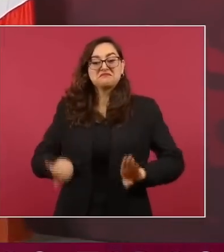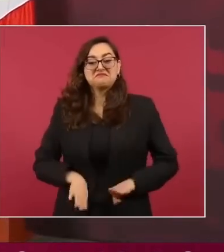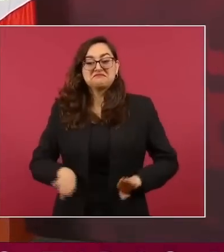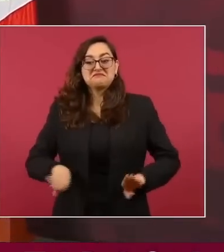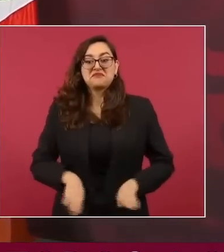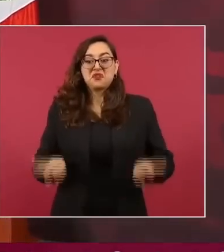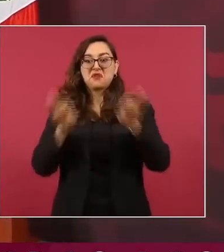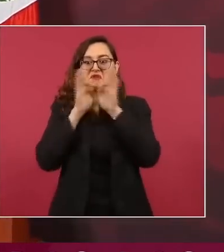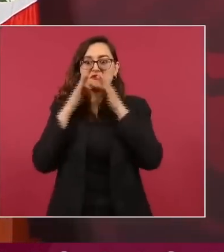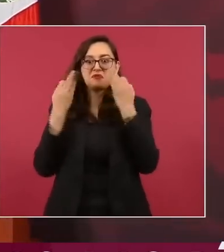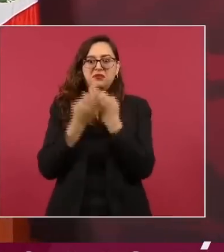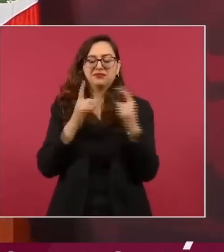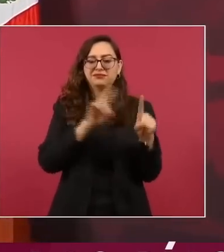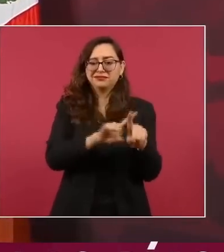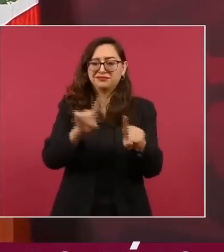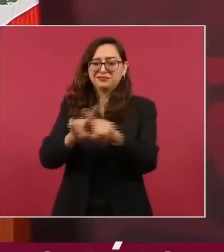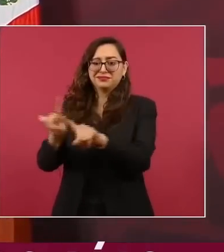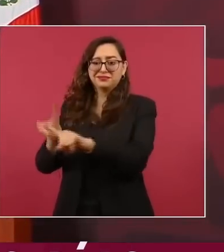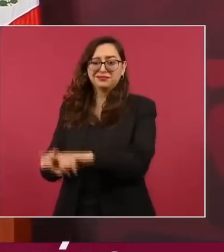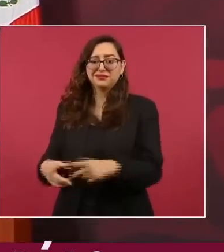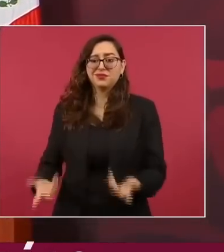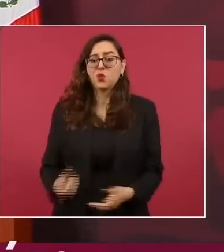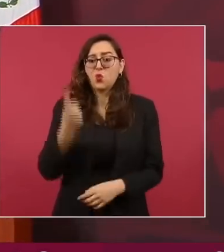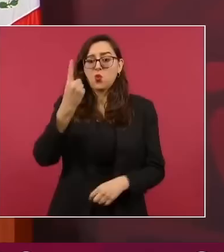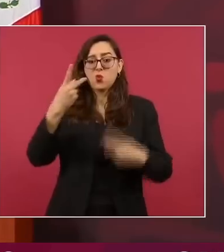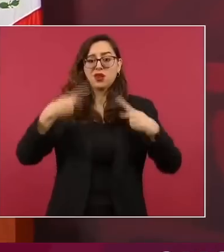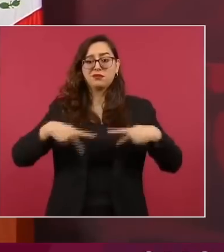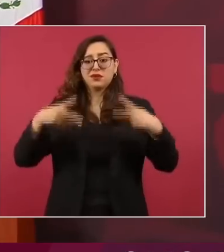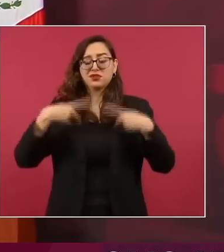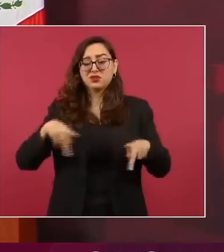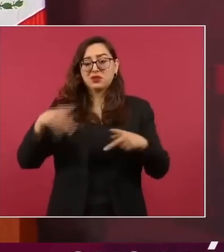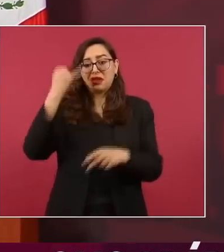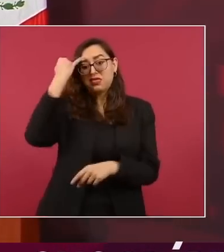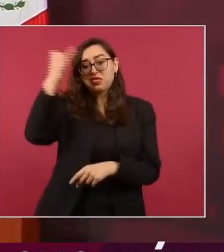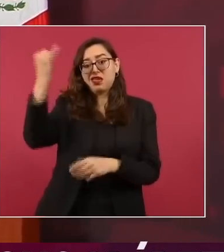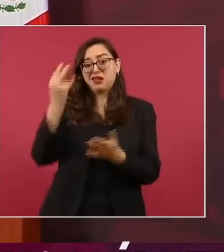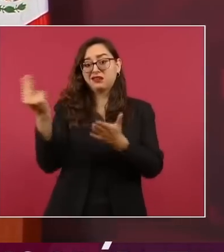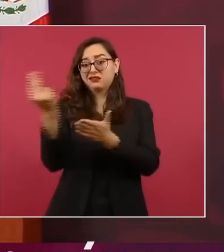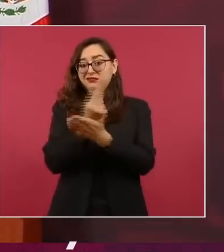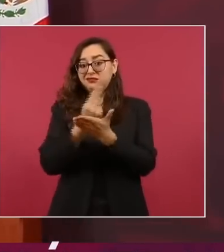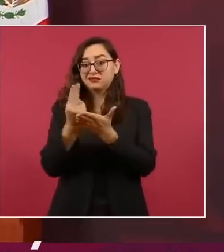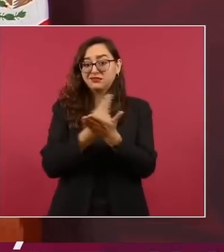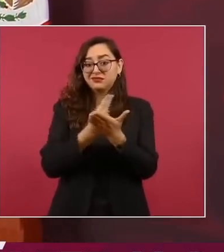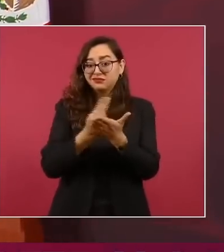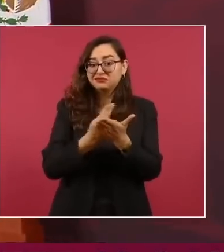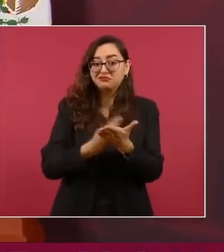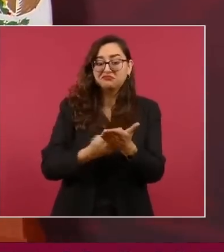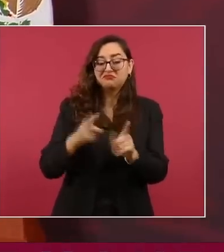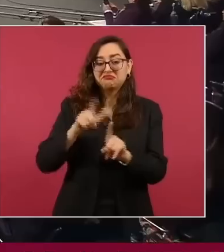de un caricaturista que no quiero mencionar porque lo voy a perjudicar.